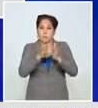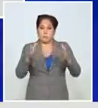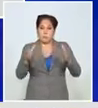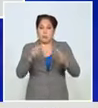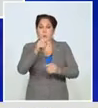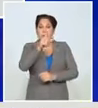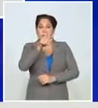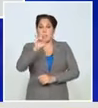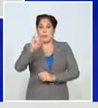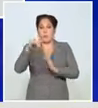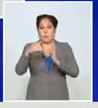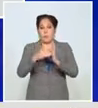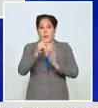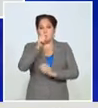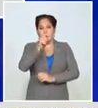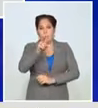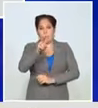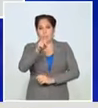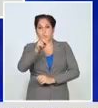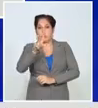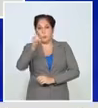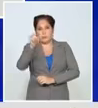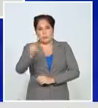19.212 casos confirmados.